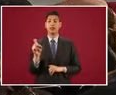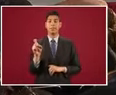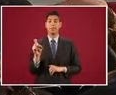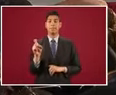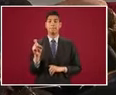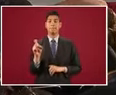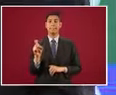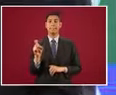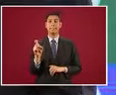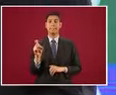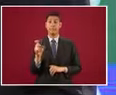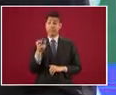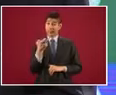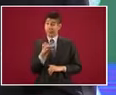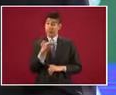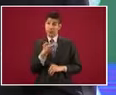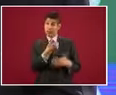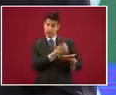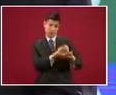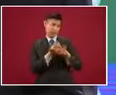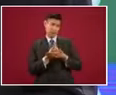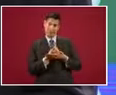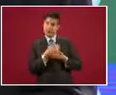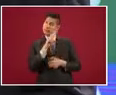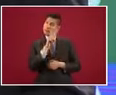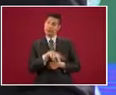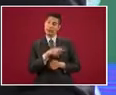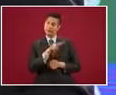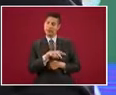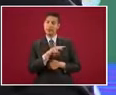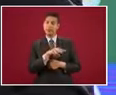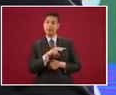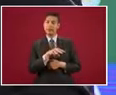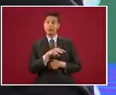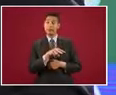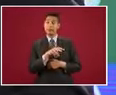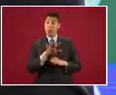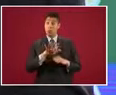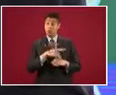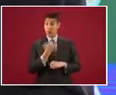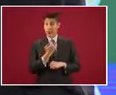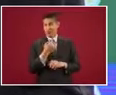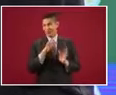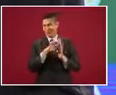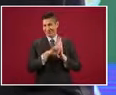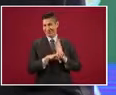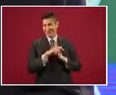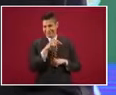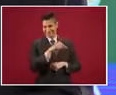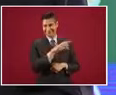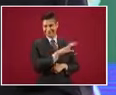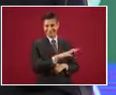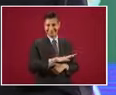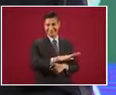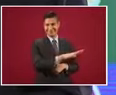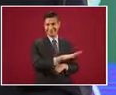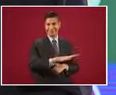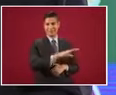esto nos ayudaría mucho, porque ellos con otros